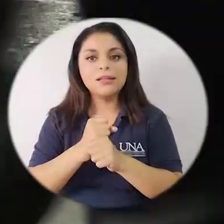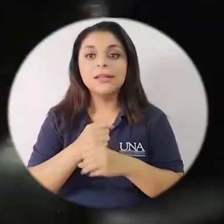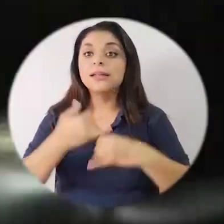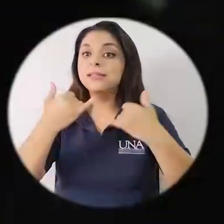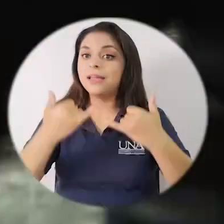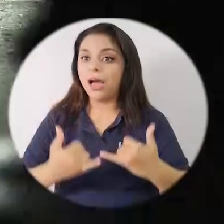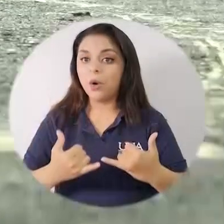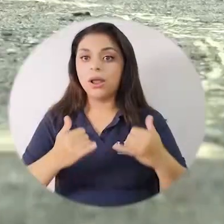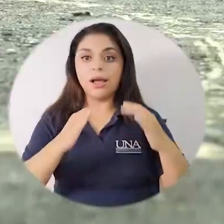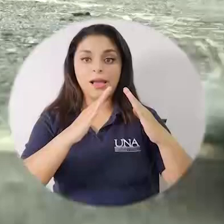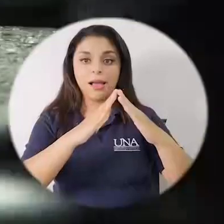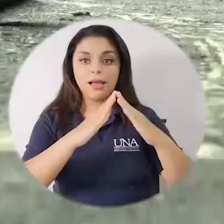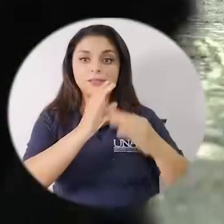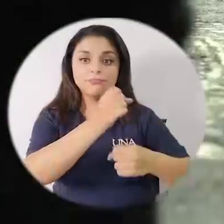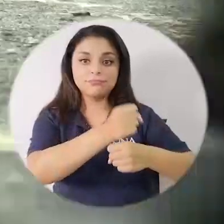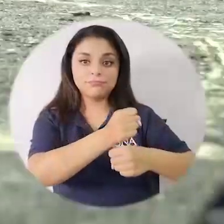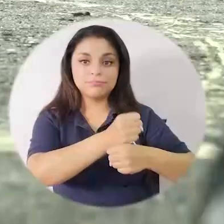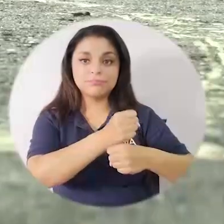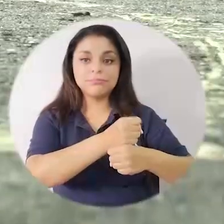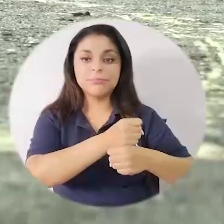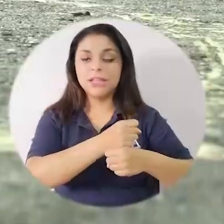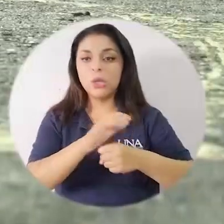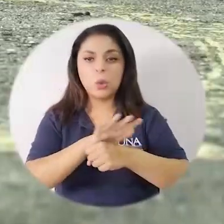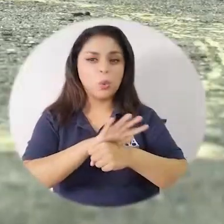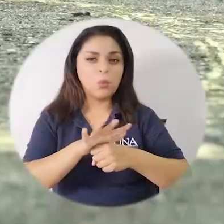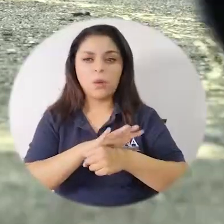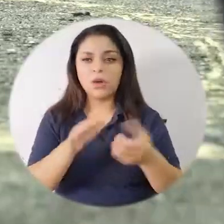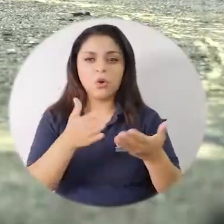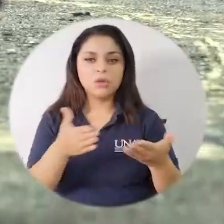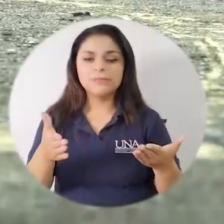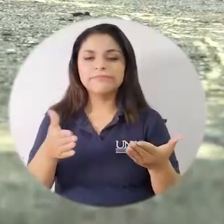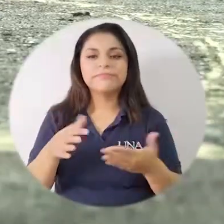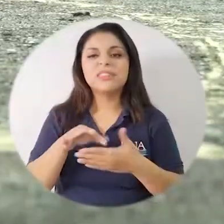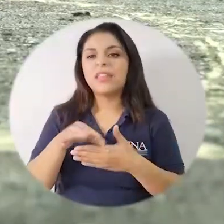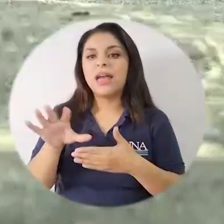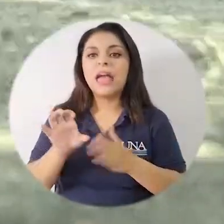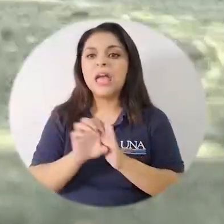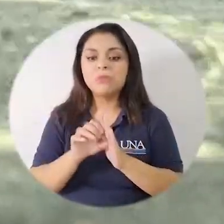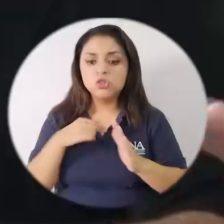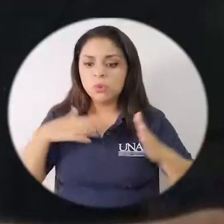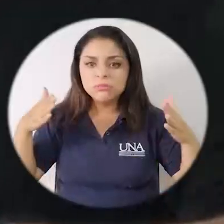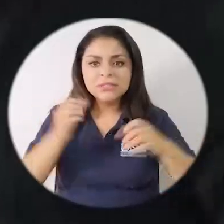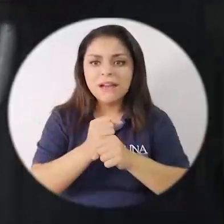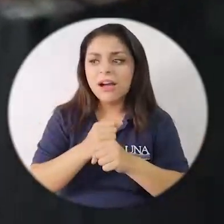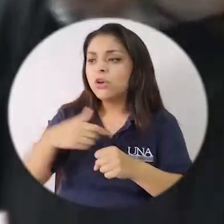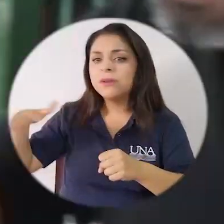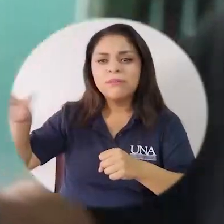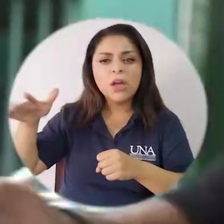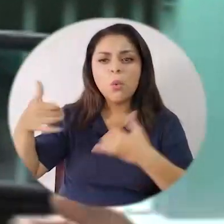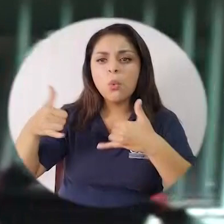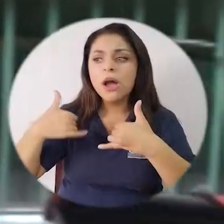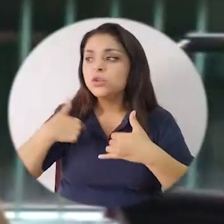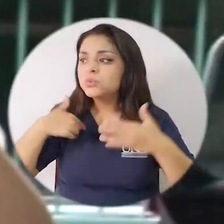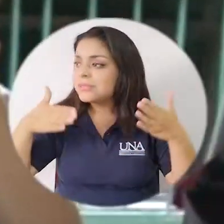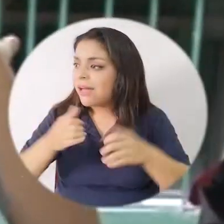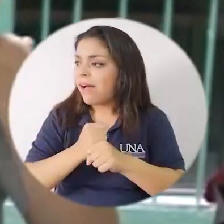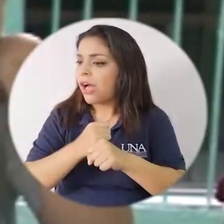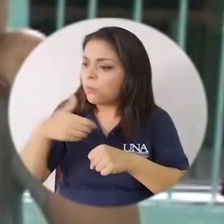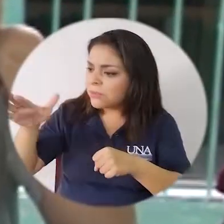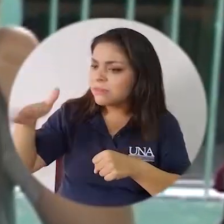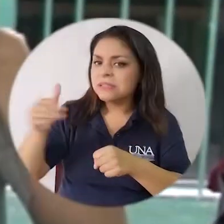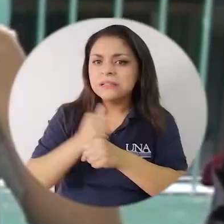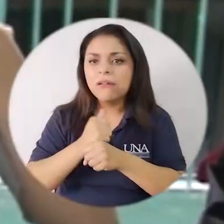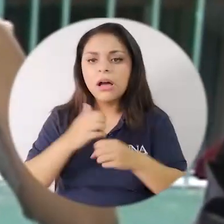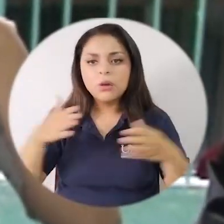y ahorita con el teletrabajo y el corre diario se ha dejado mucho de lado, es como estoy trabajando, vaya a jugar, estoy